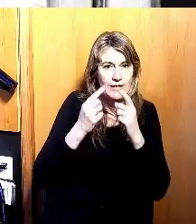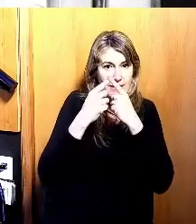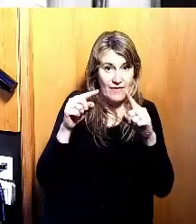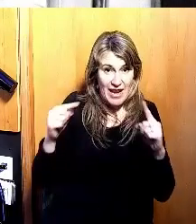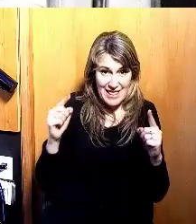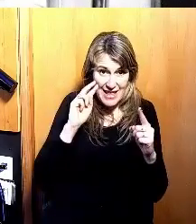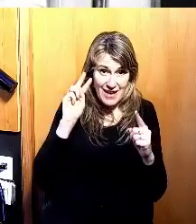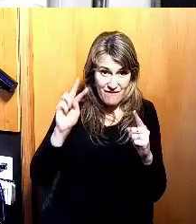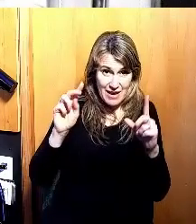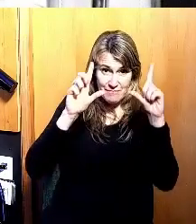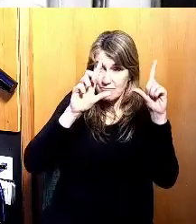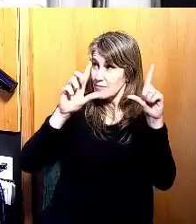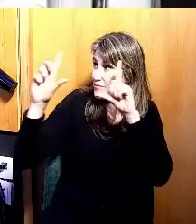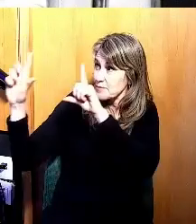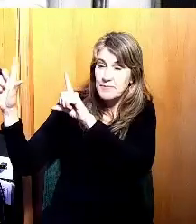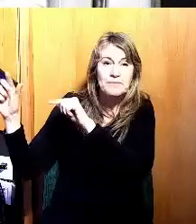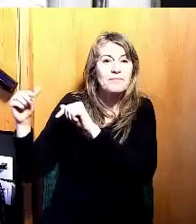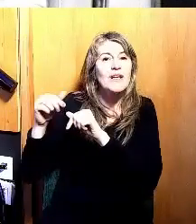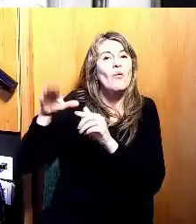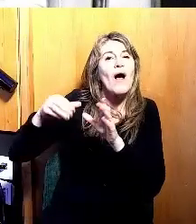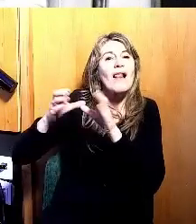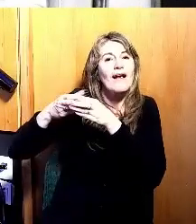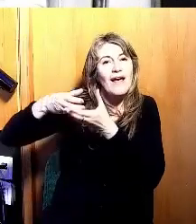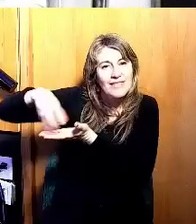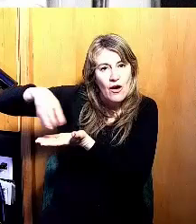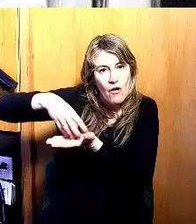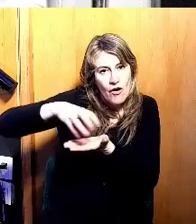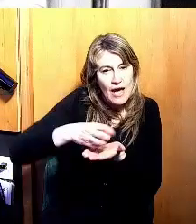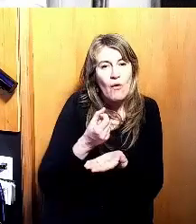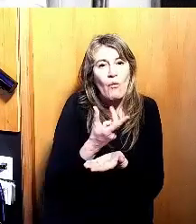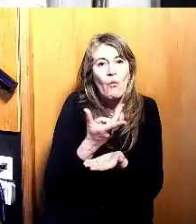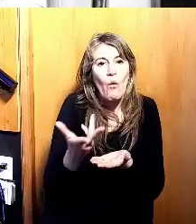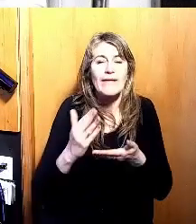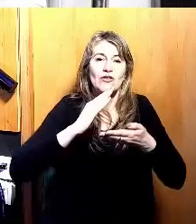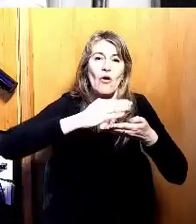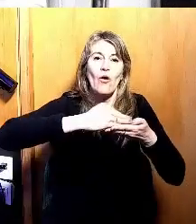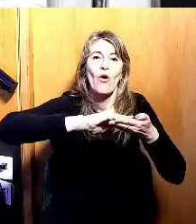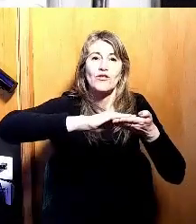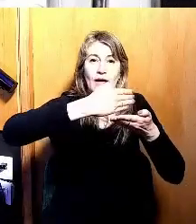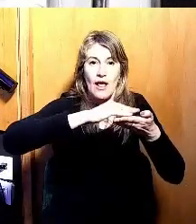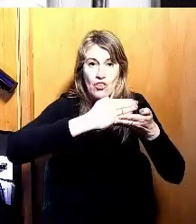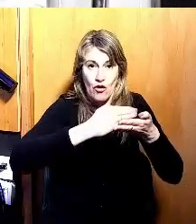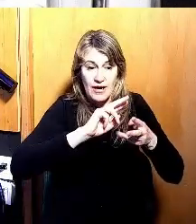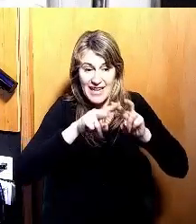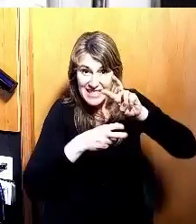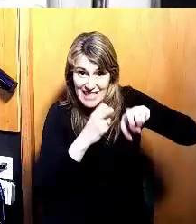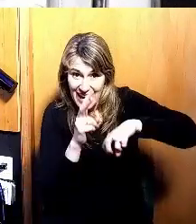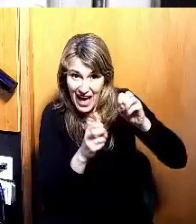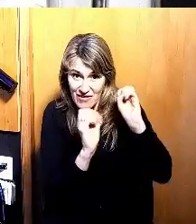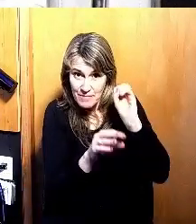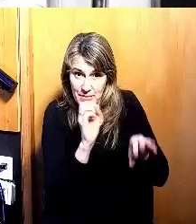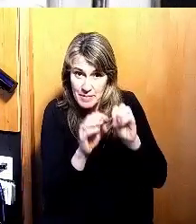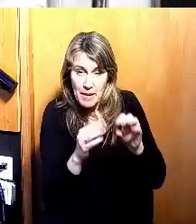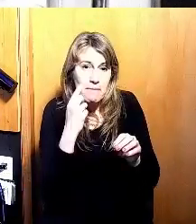con una categorización tomando en cuenta la cantidad de contenedores reciclables versus población, ¿sí? Contenedores cada